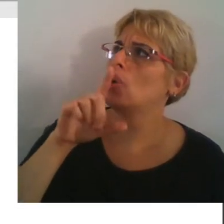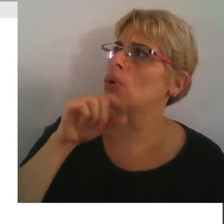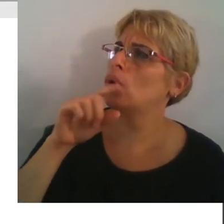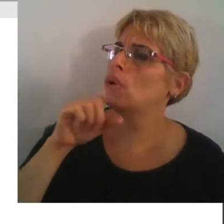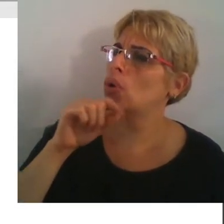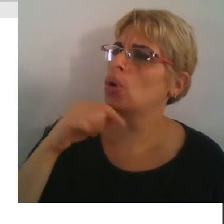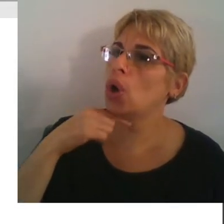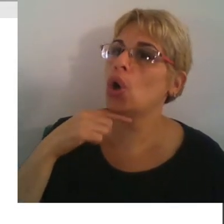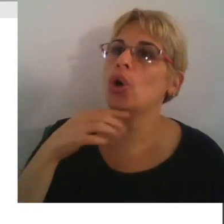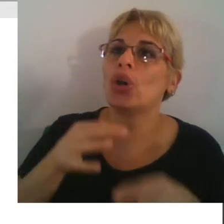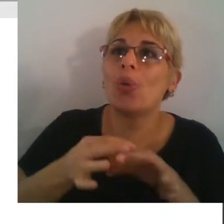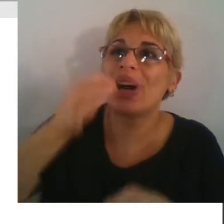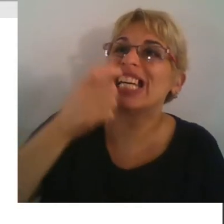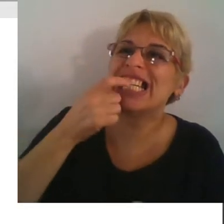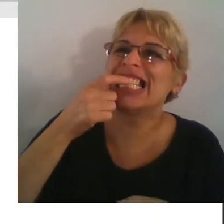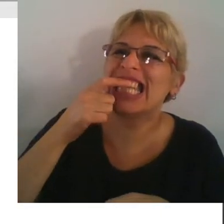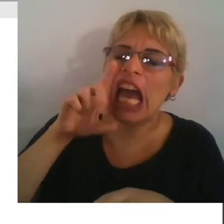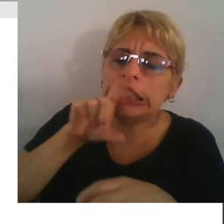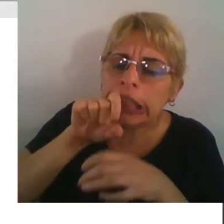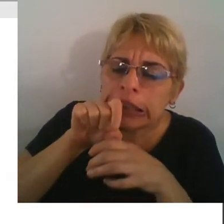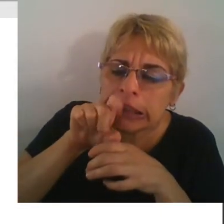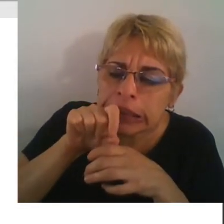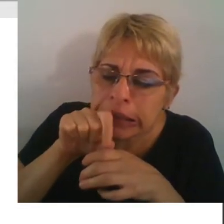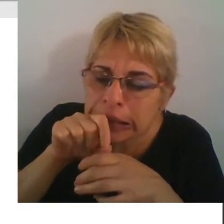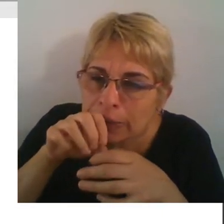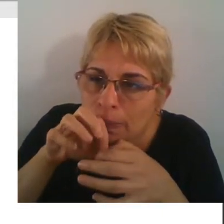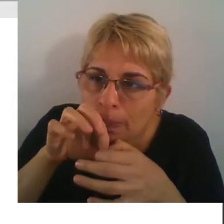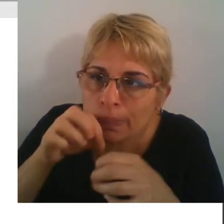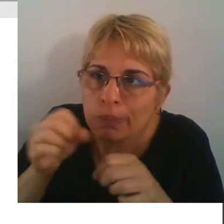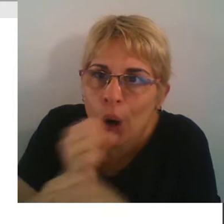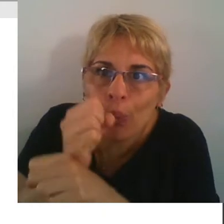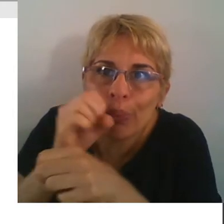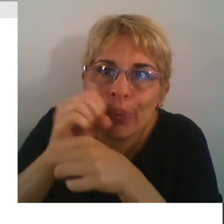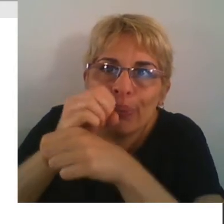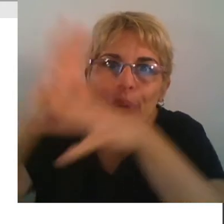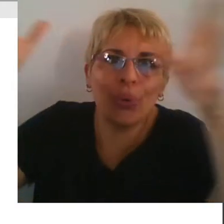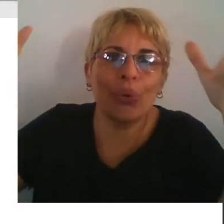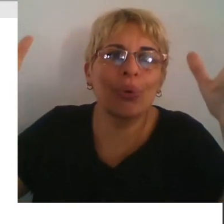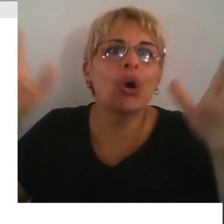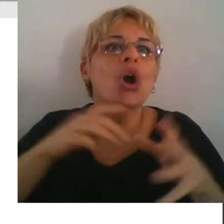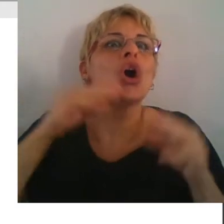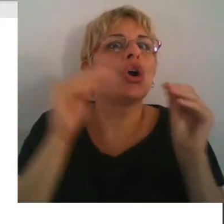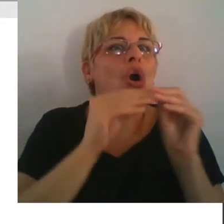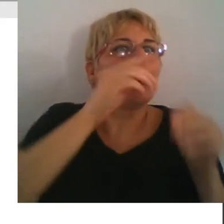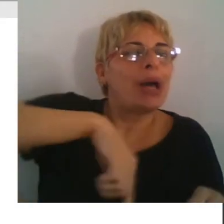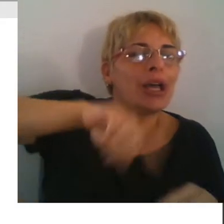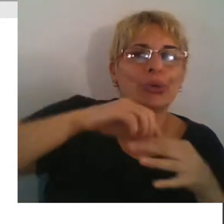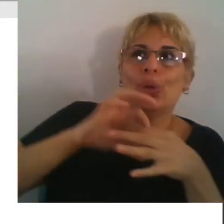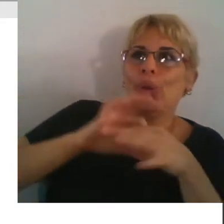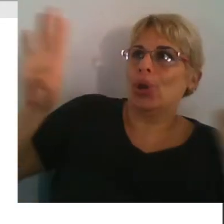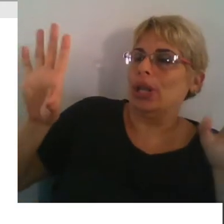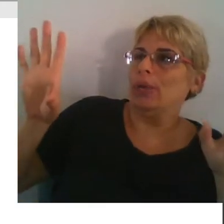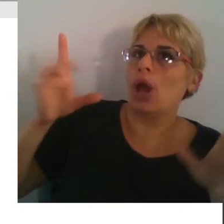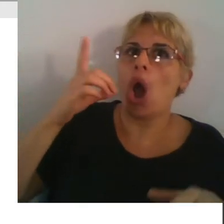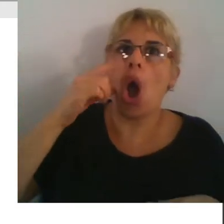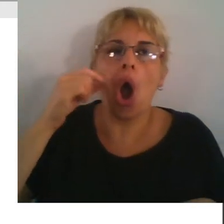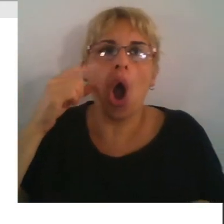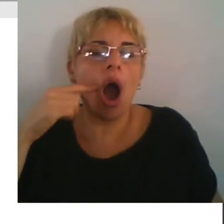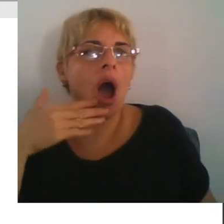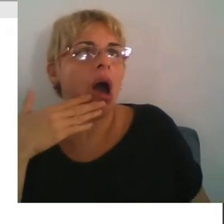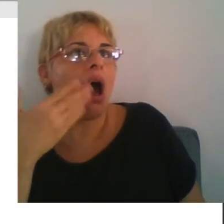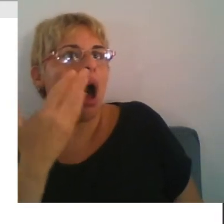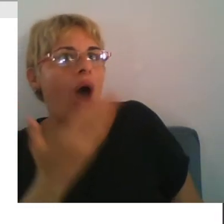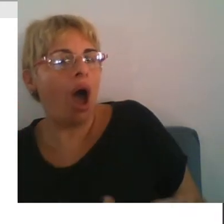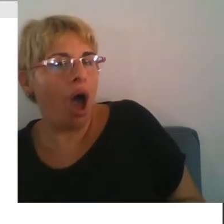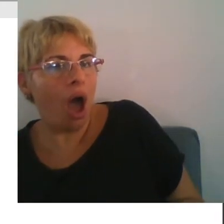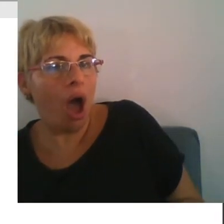El loro limó los barrotes y liberó a sus compañeros. El dueño